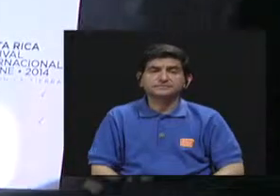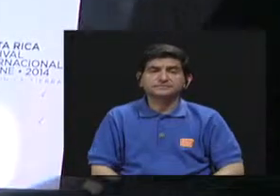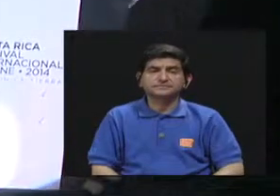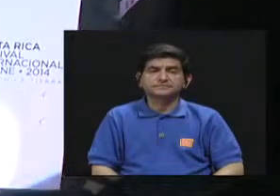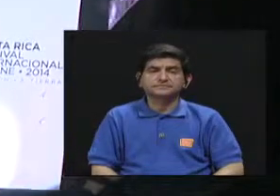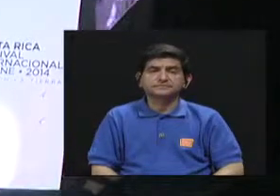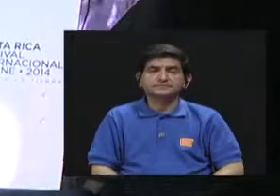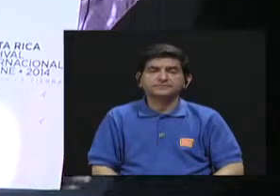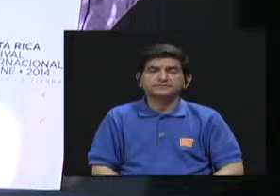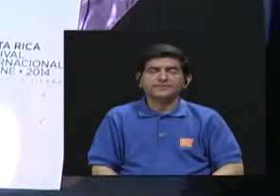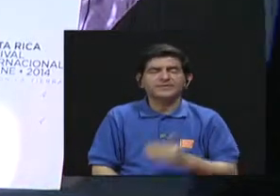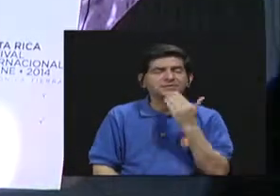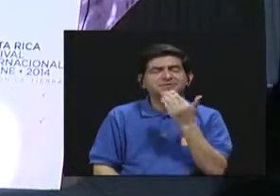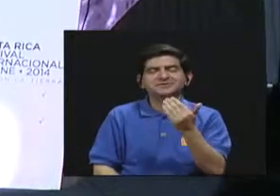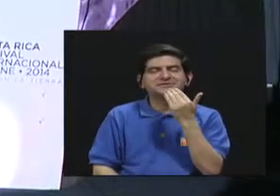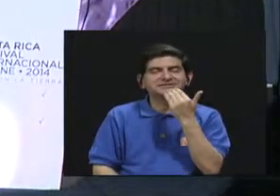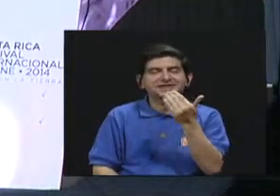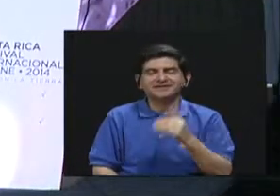Felicitaciones. Gracias.